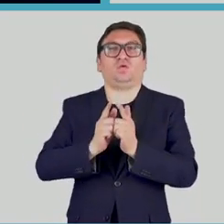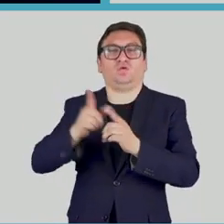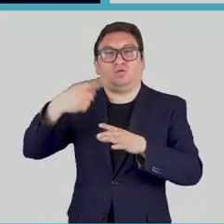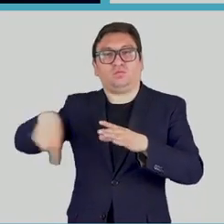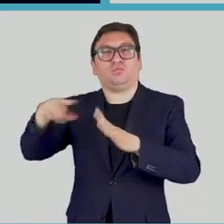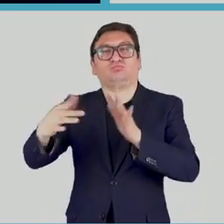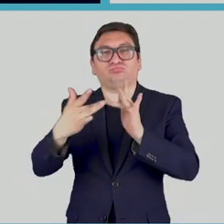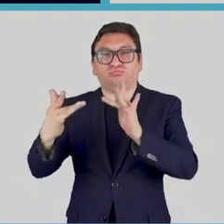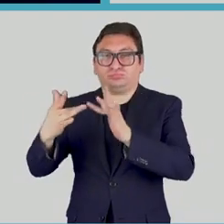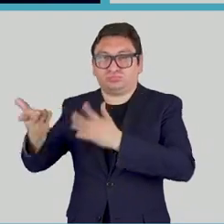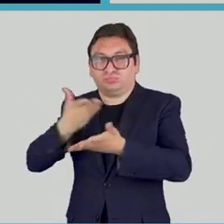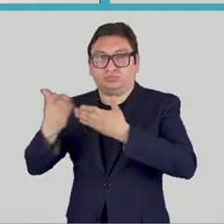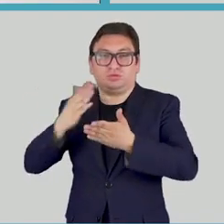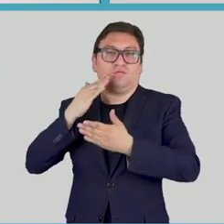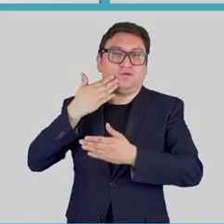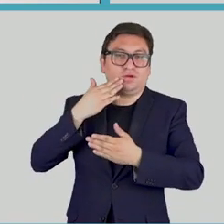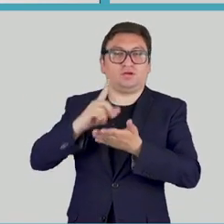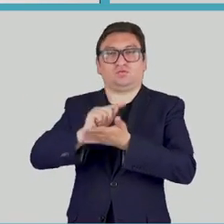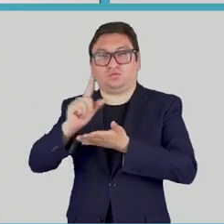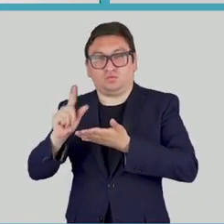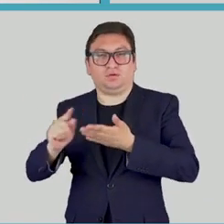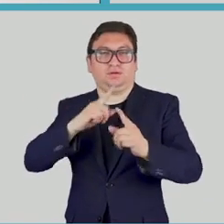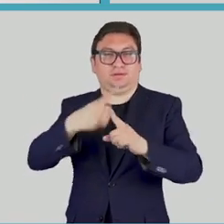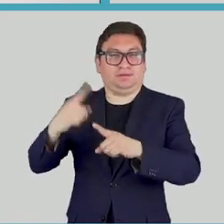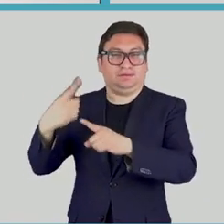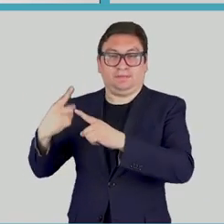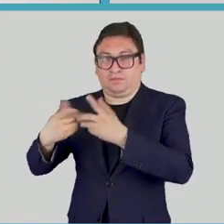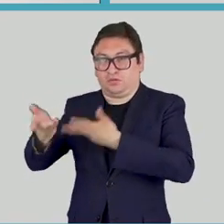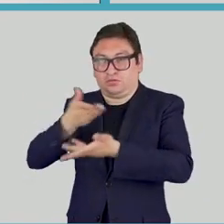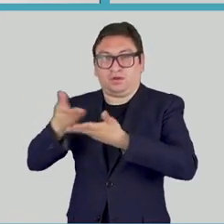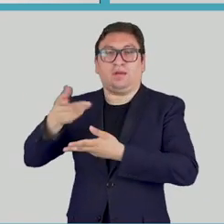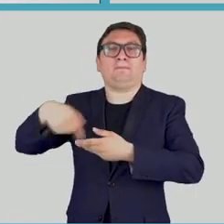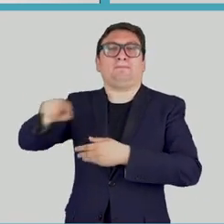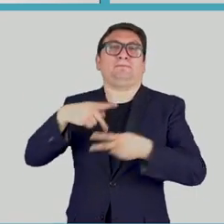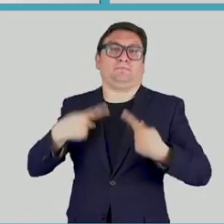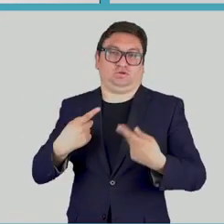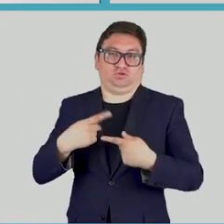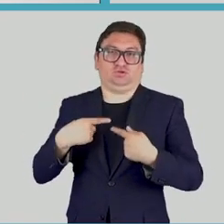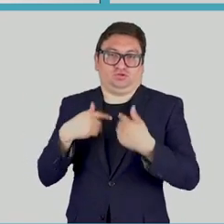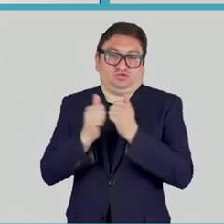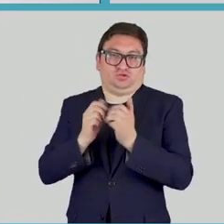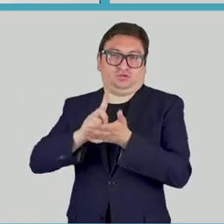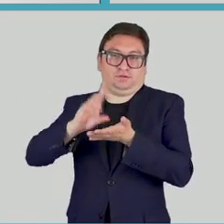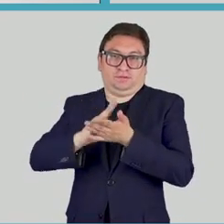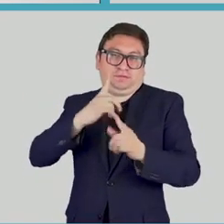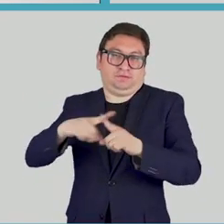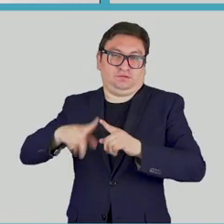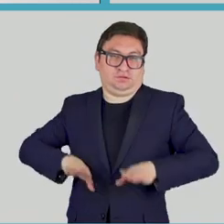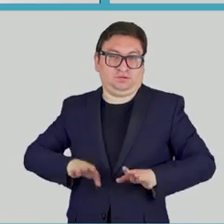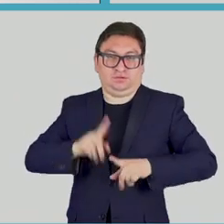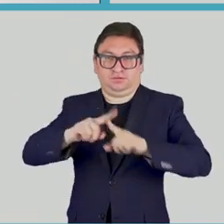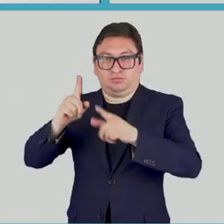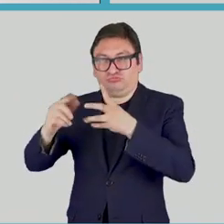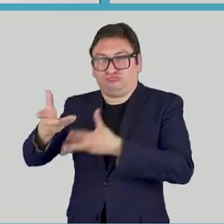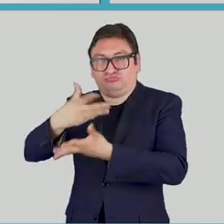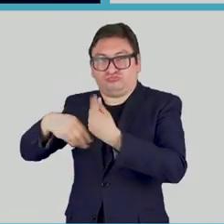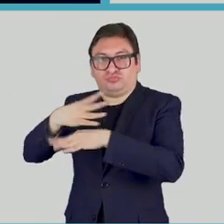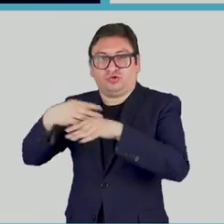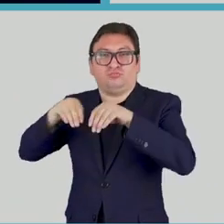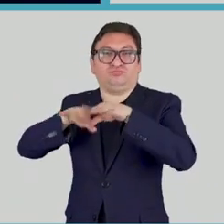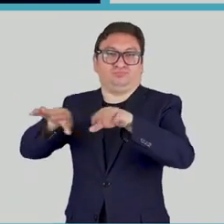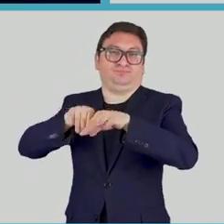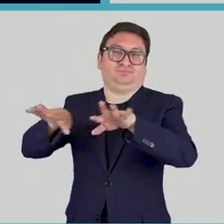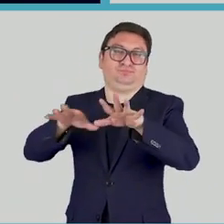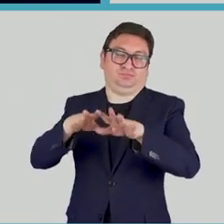de contactos de redes sociales Facebook Twitter donde interactúa gente con distintos tipos de discapacidad y donde se